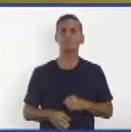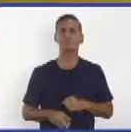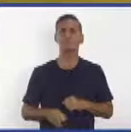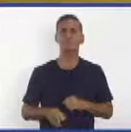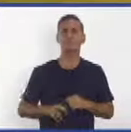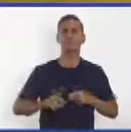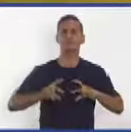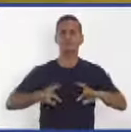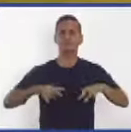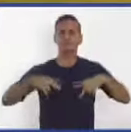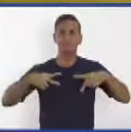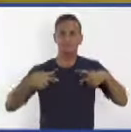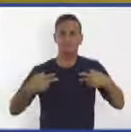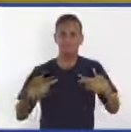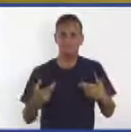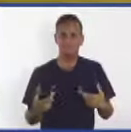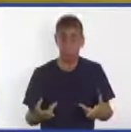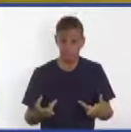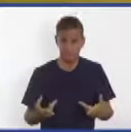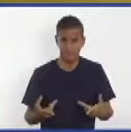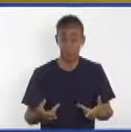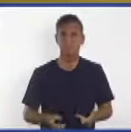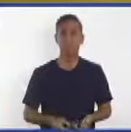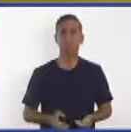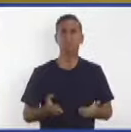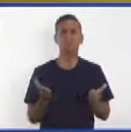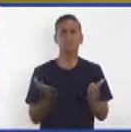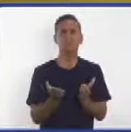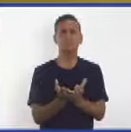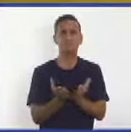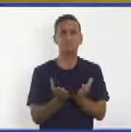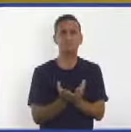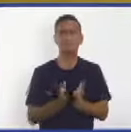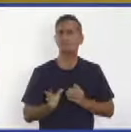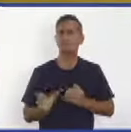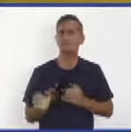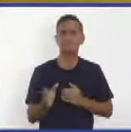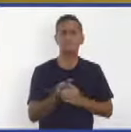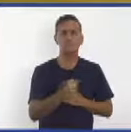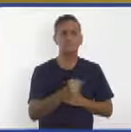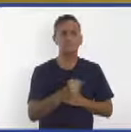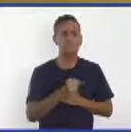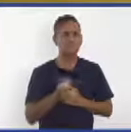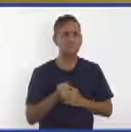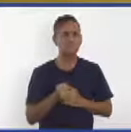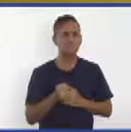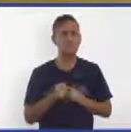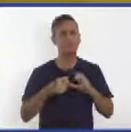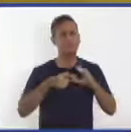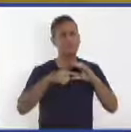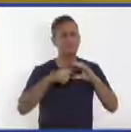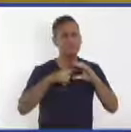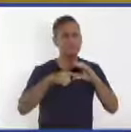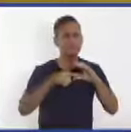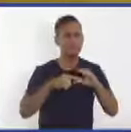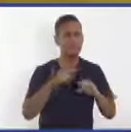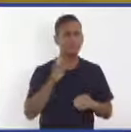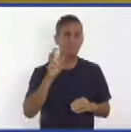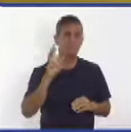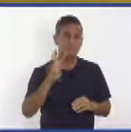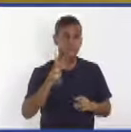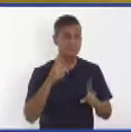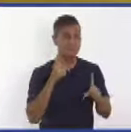retomen cuando se reinicien las clases todo lo abordado en estos tres encuentros con